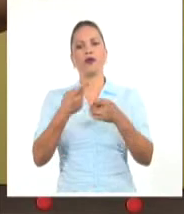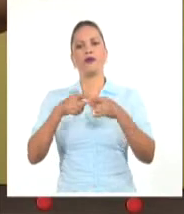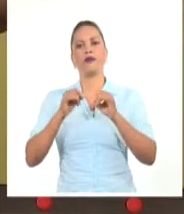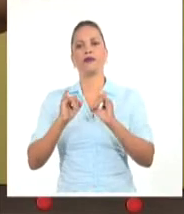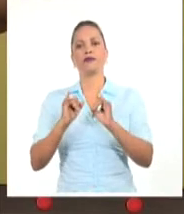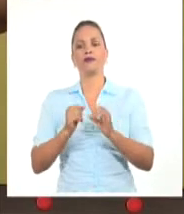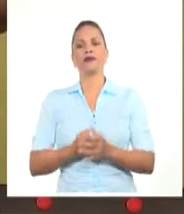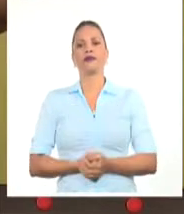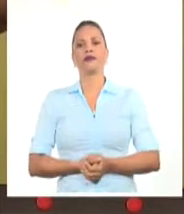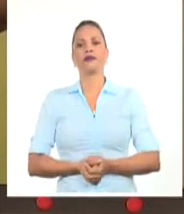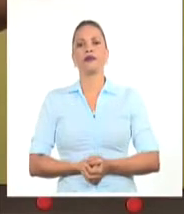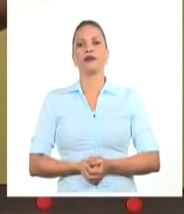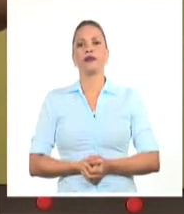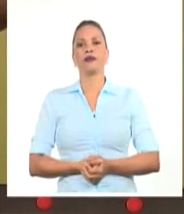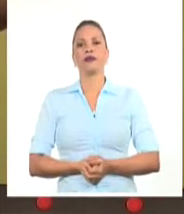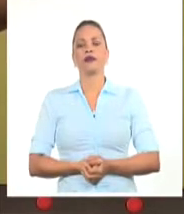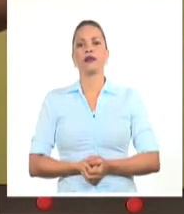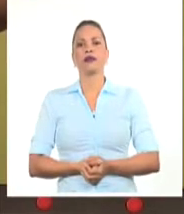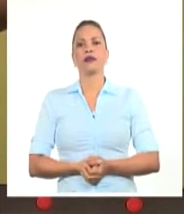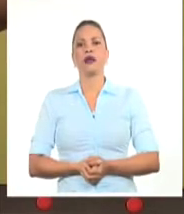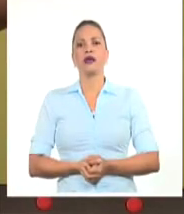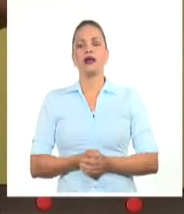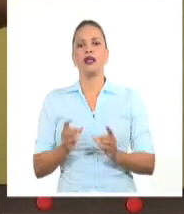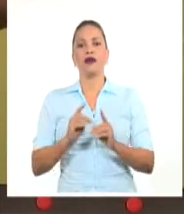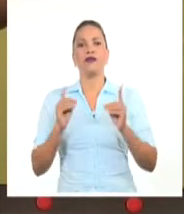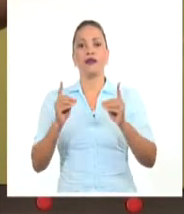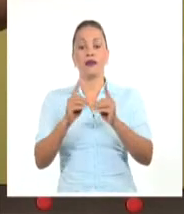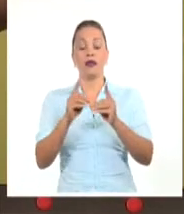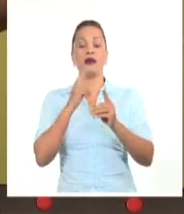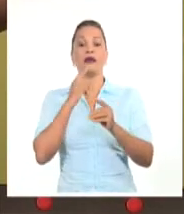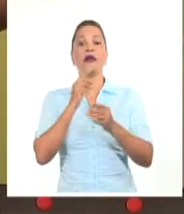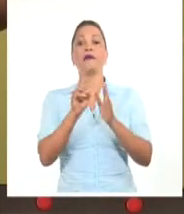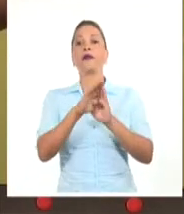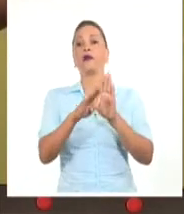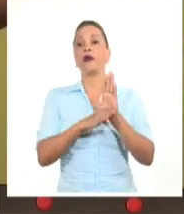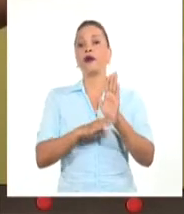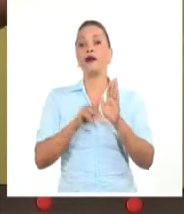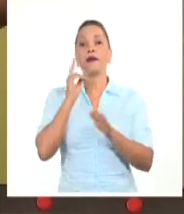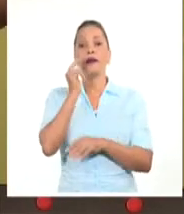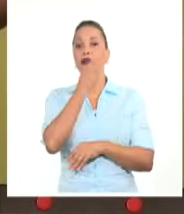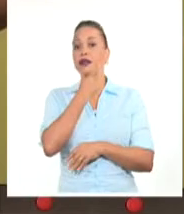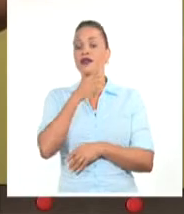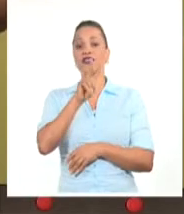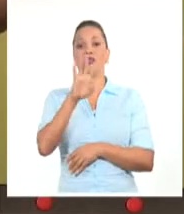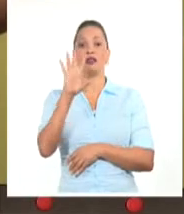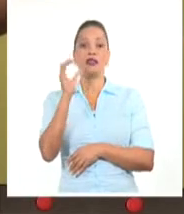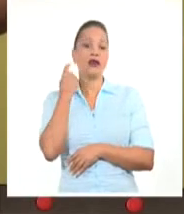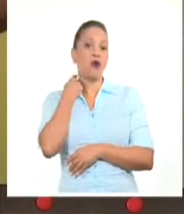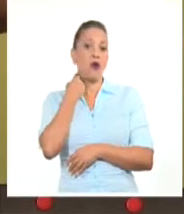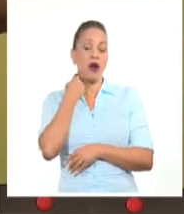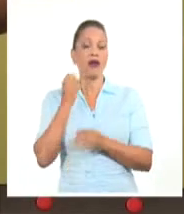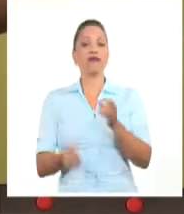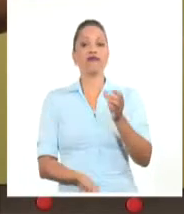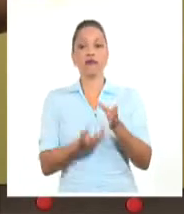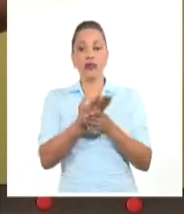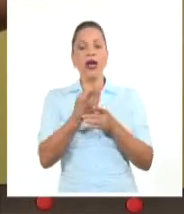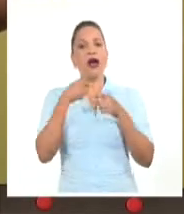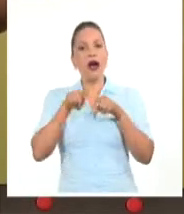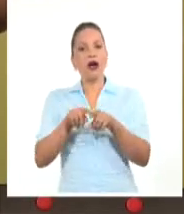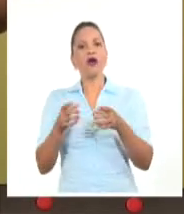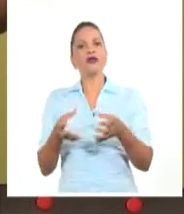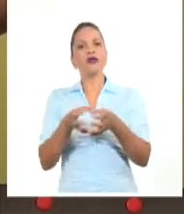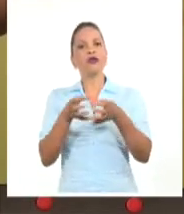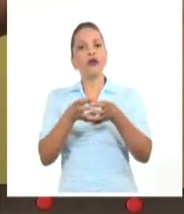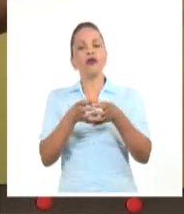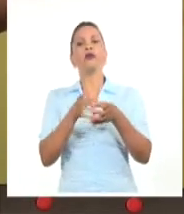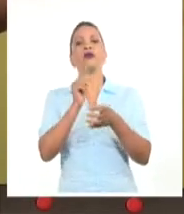A 25 años de creada la oficina del programa Martiano, se distinguió con medallas y placas conmemorativas a un grupo de trabajadores,